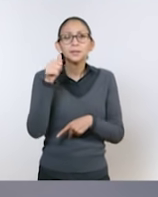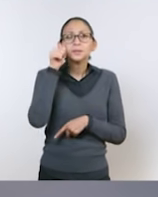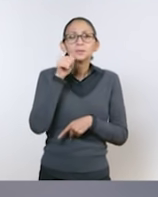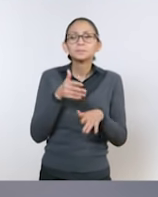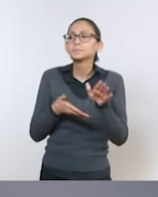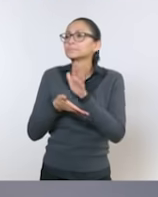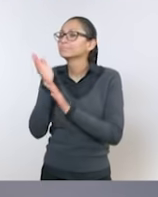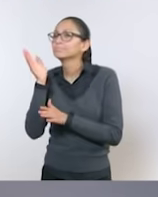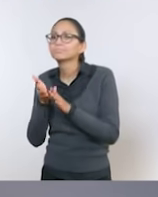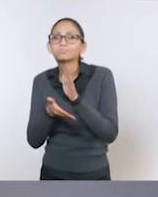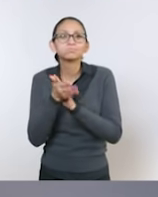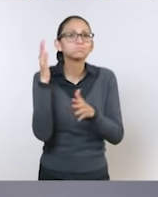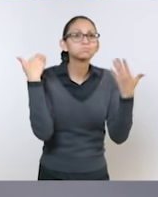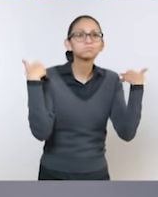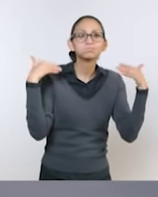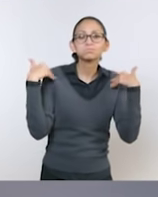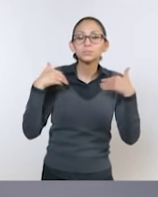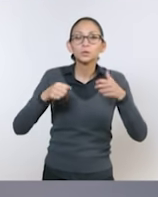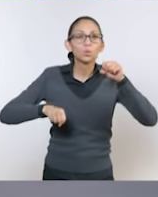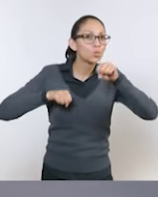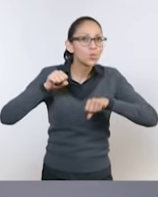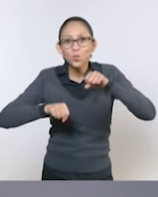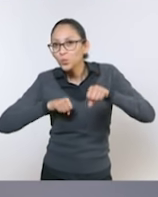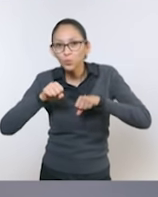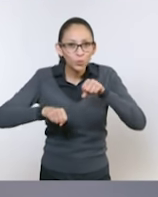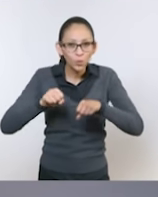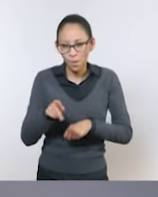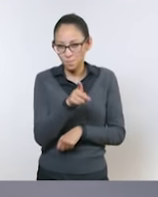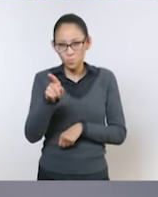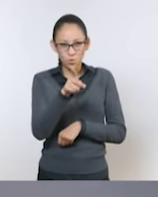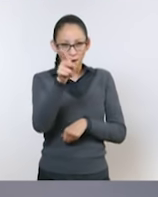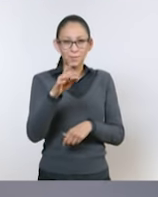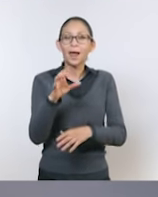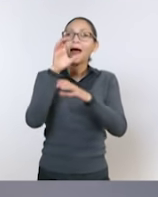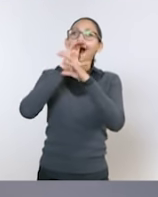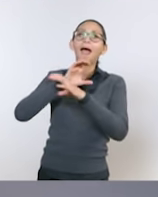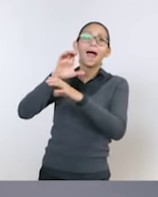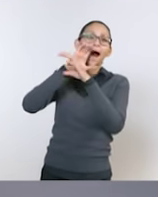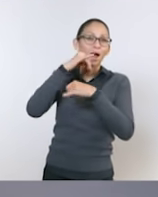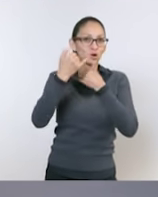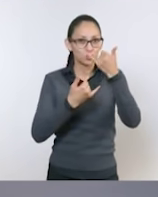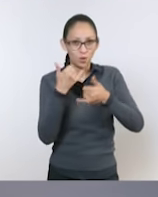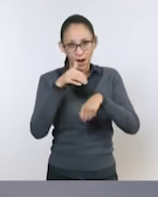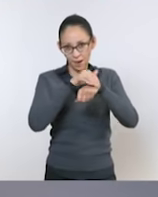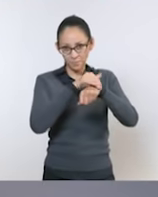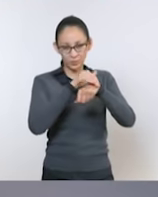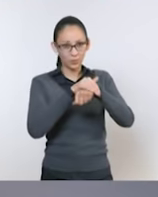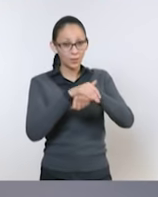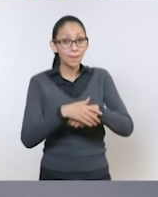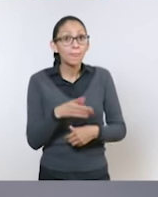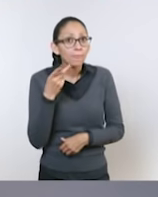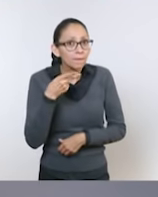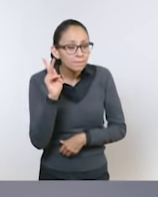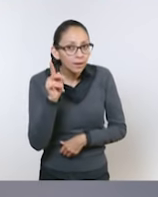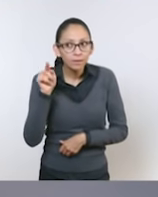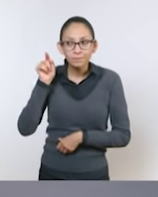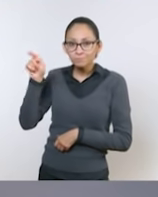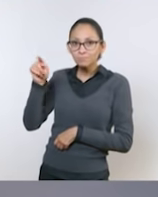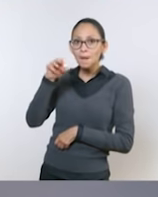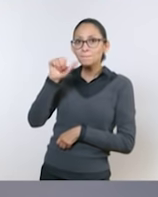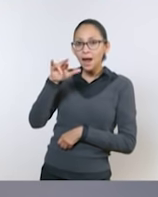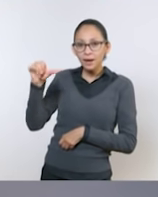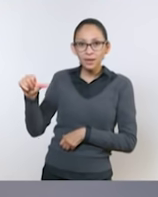el mundo. Salía a pasear a su bicicleta por las calles del pueblo, cantando y jugando con sus